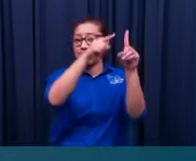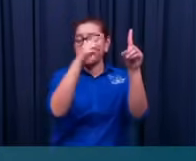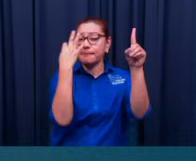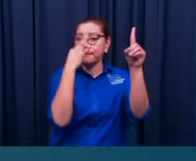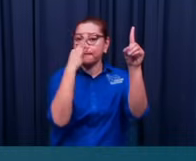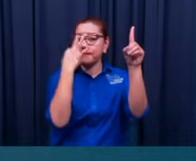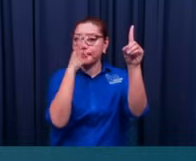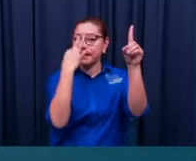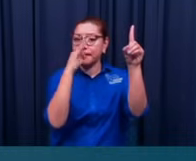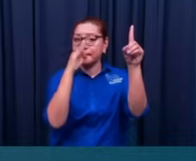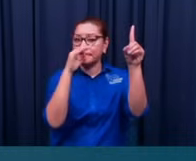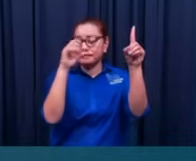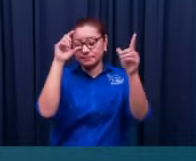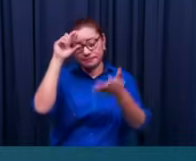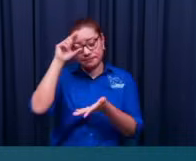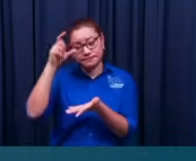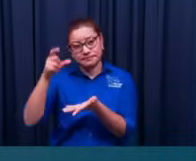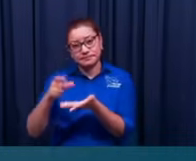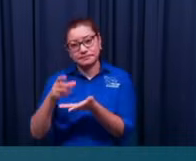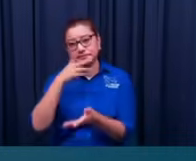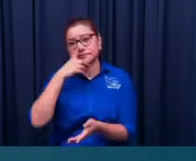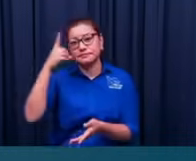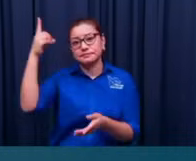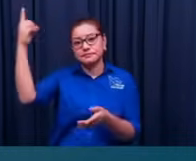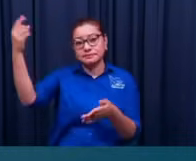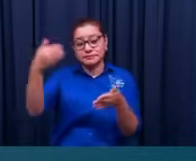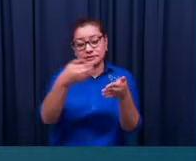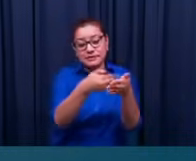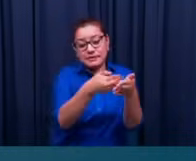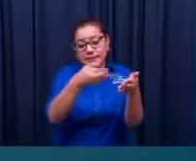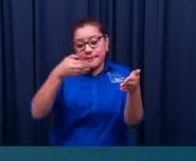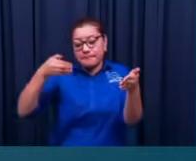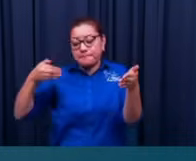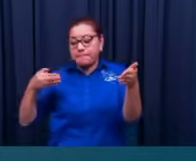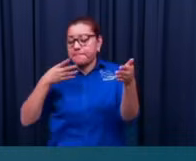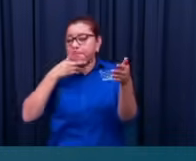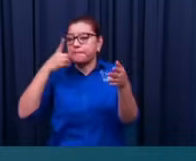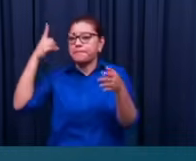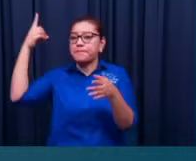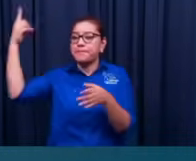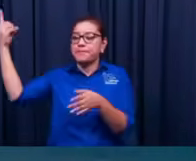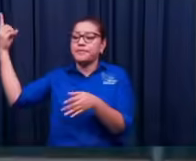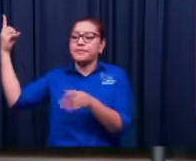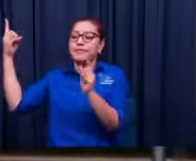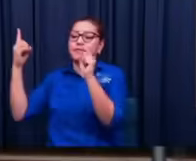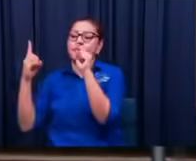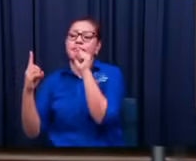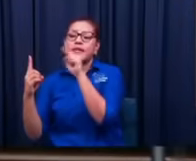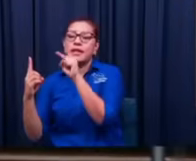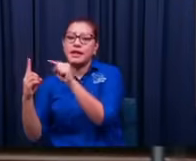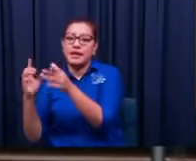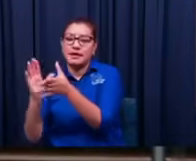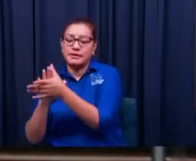es creyente aparta para Dios a su marido.